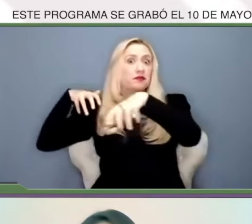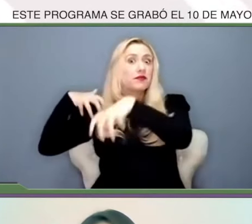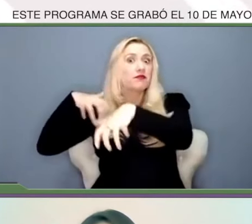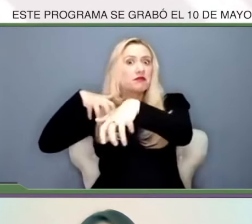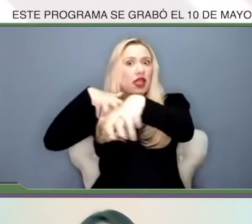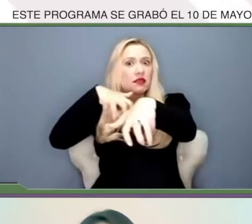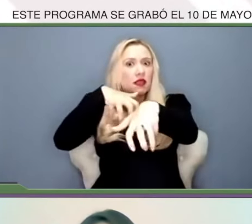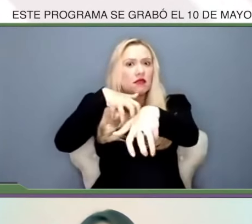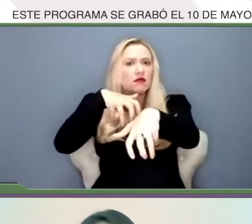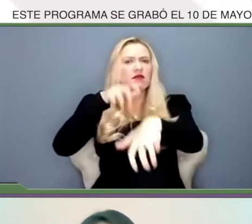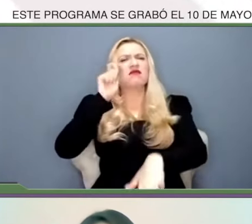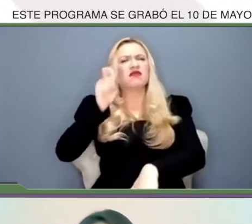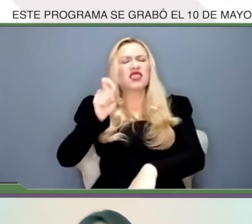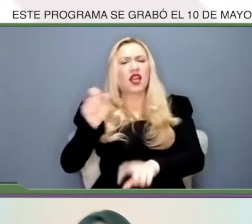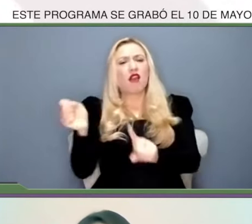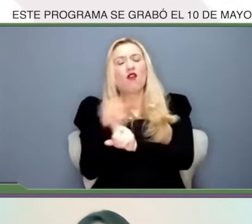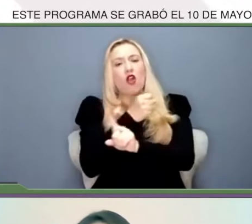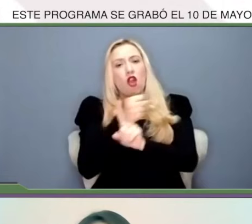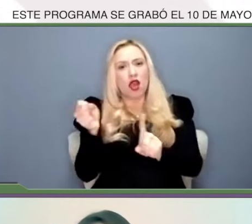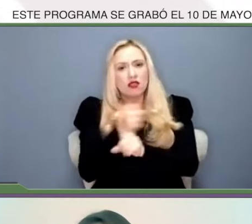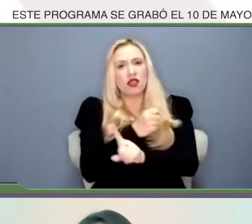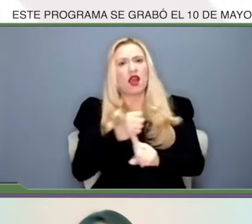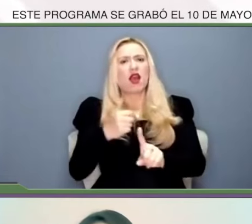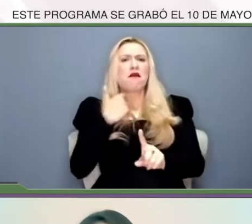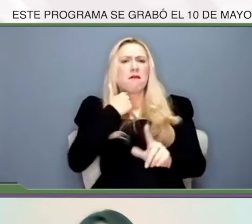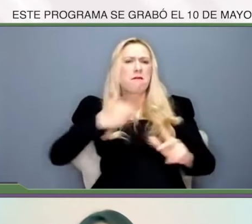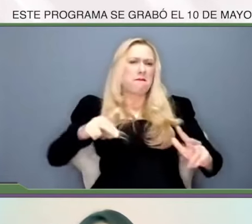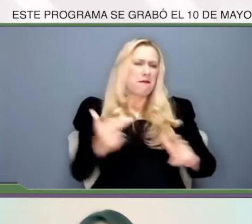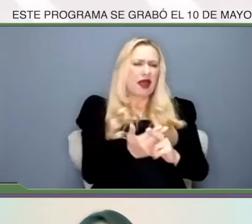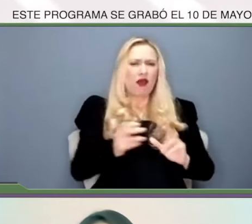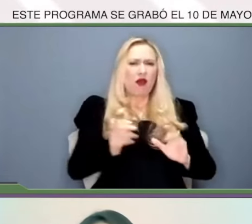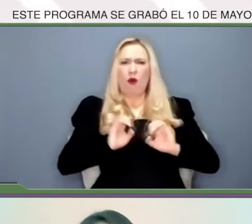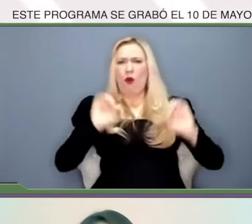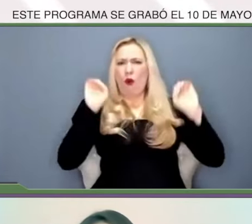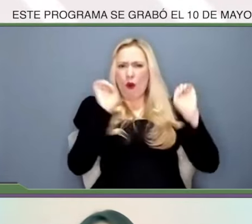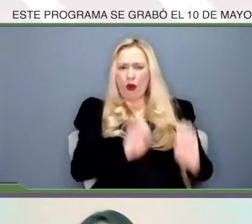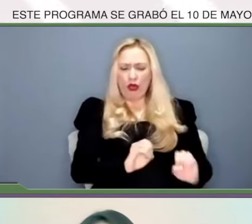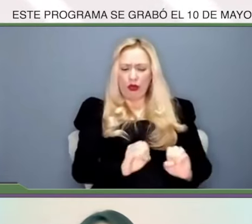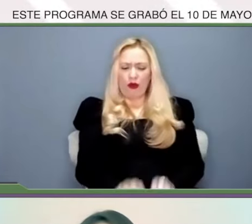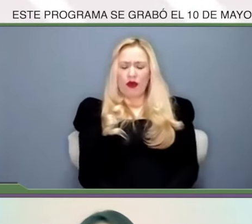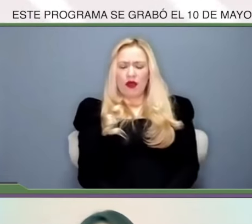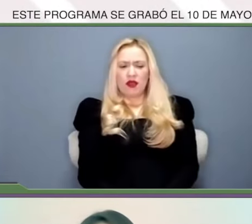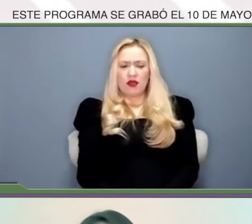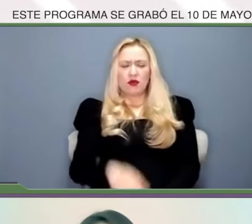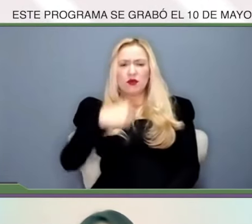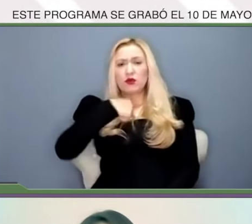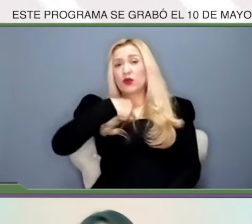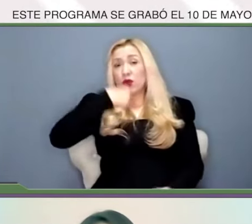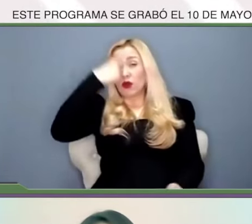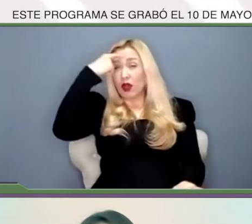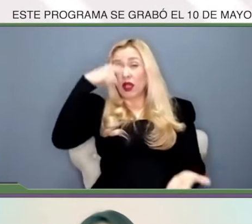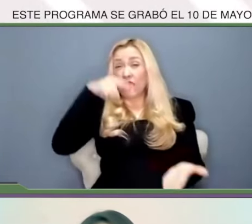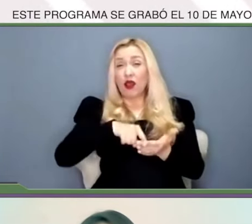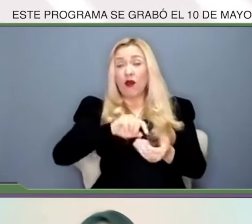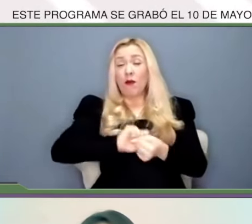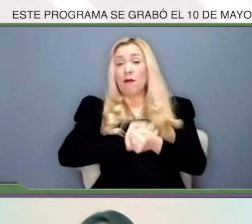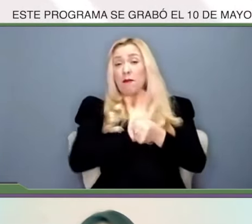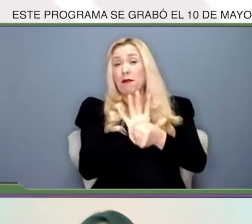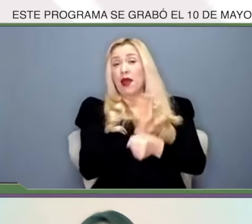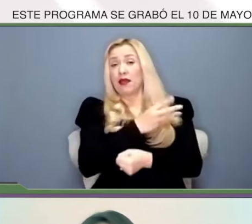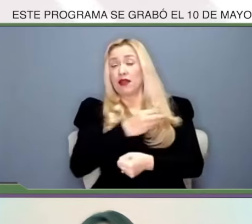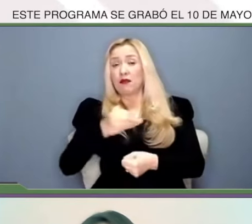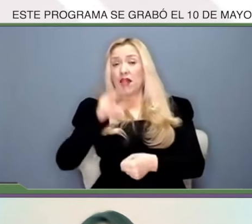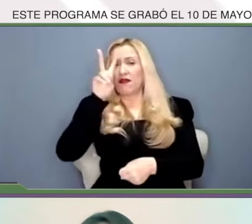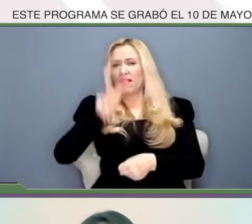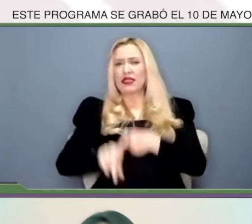es el tema de la violencia y los crímenes de odio. Eh, Creo que la pandemia vino a